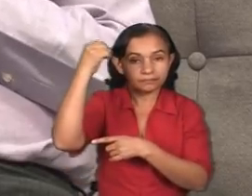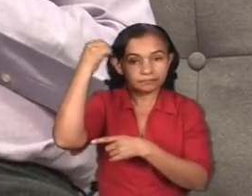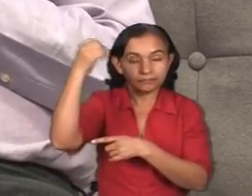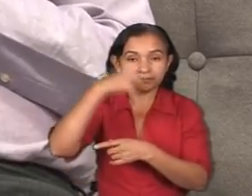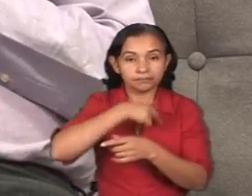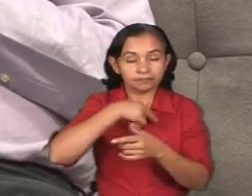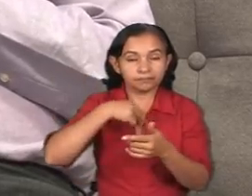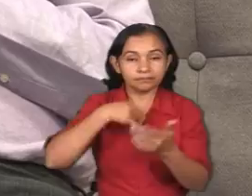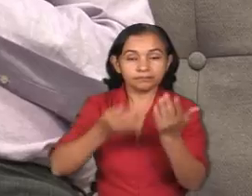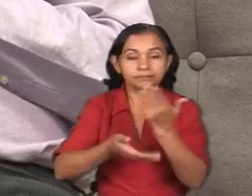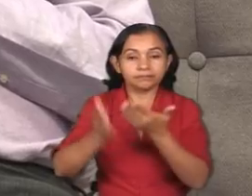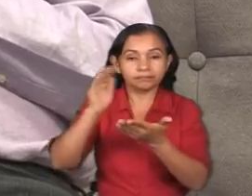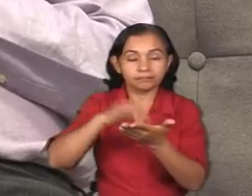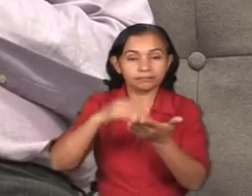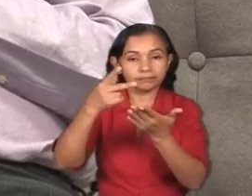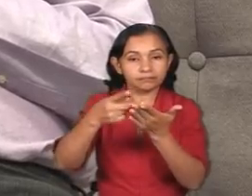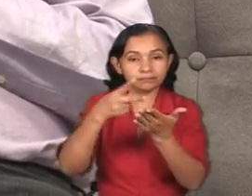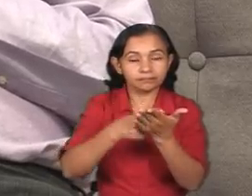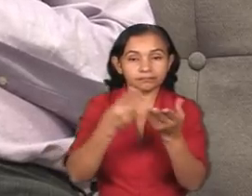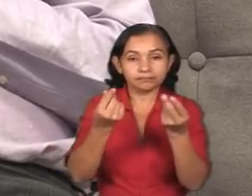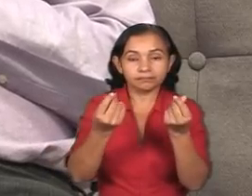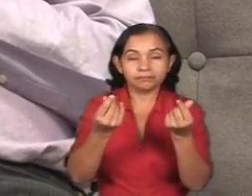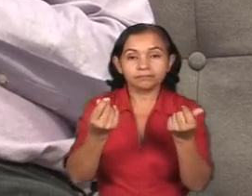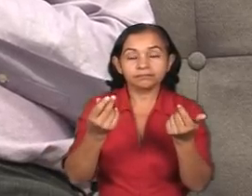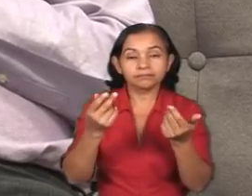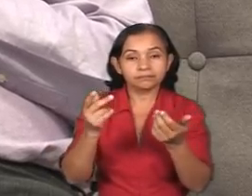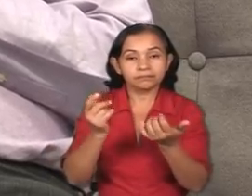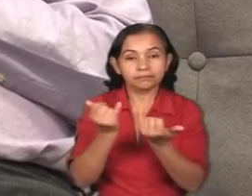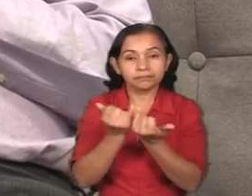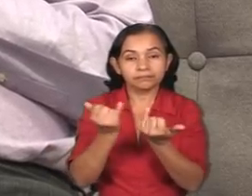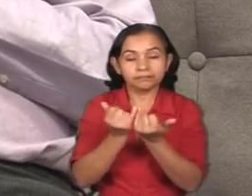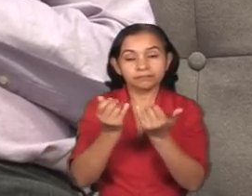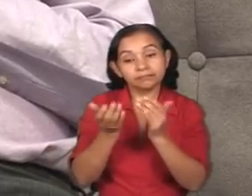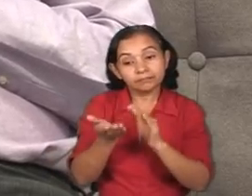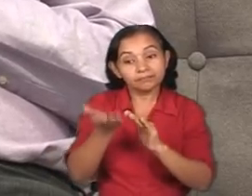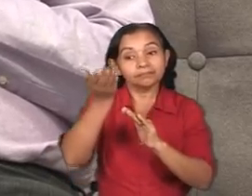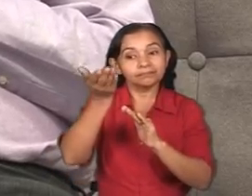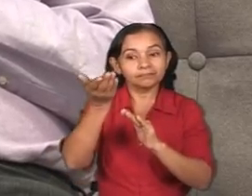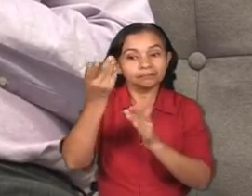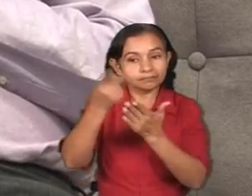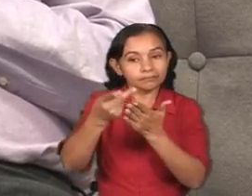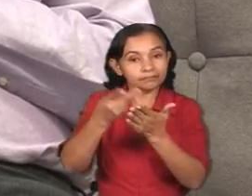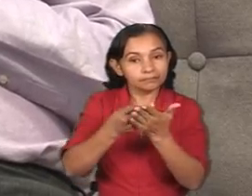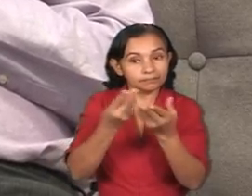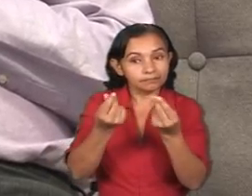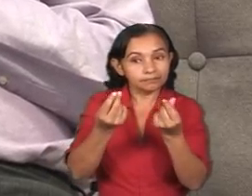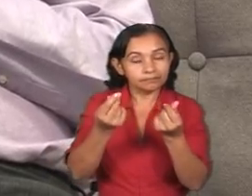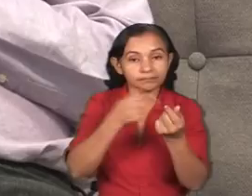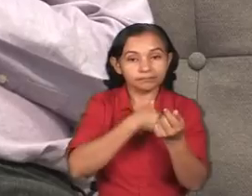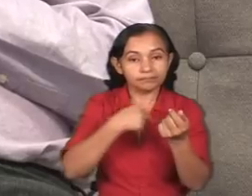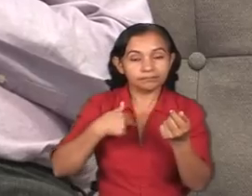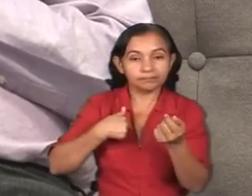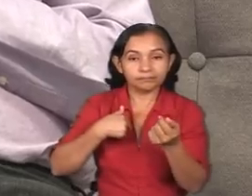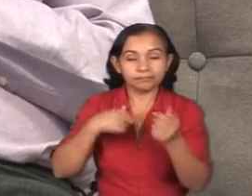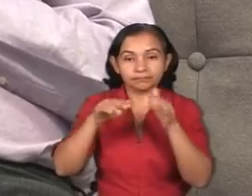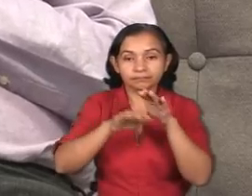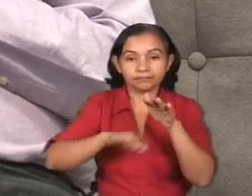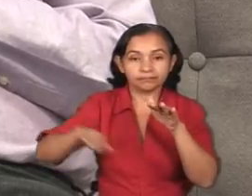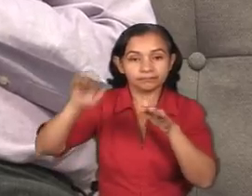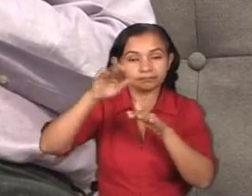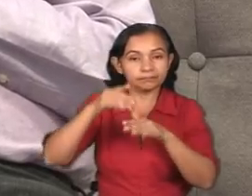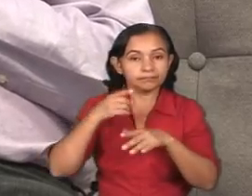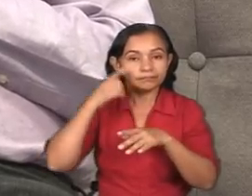sea una reforma de presupuesto, ENACAL va a llegar a decir que se le incremente su techo presupuestario para realmente lograr mayores